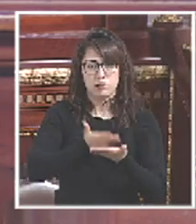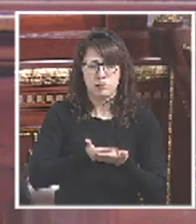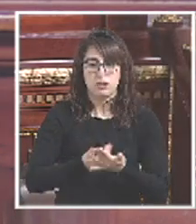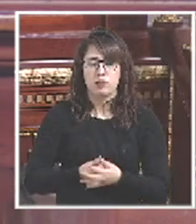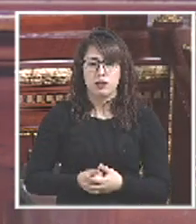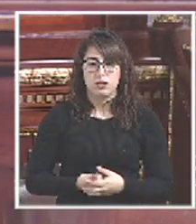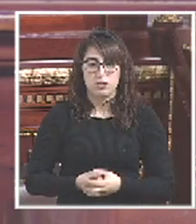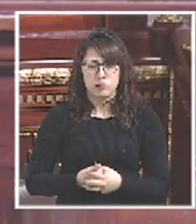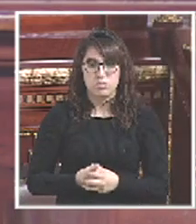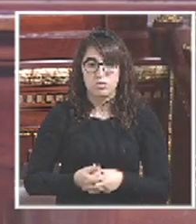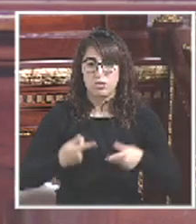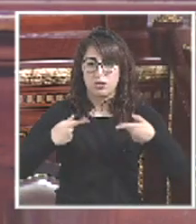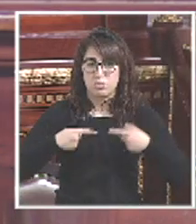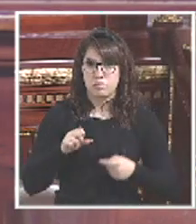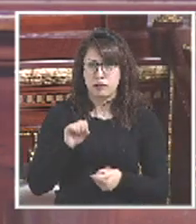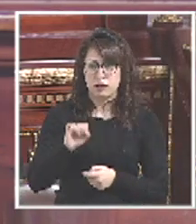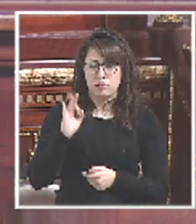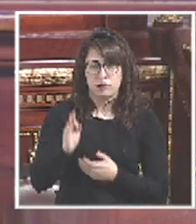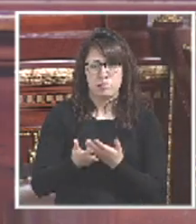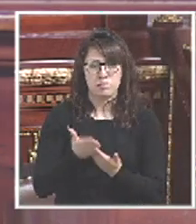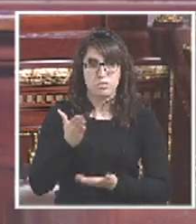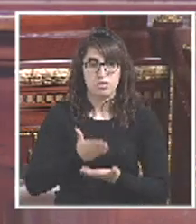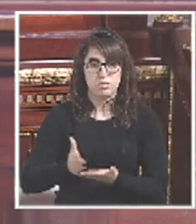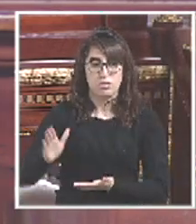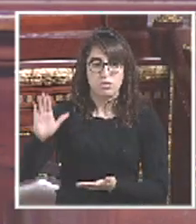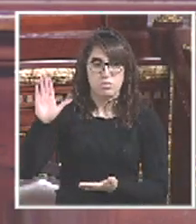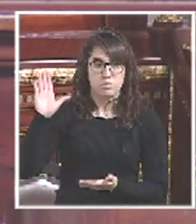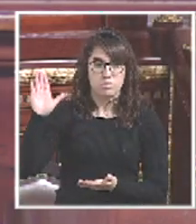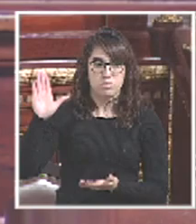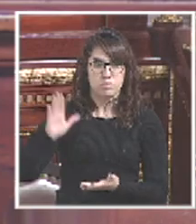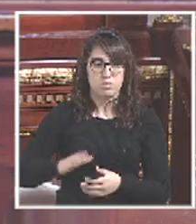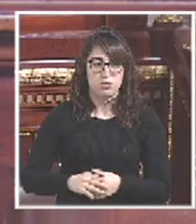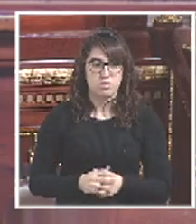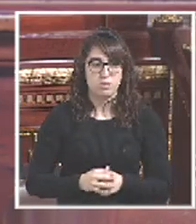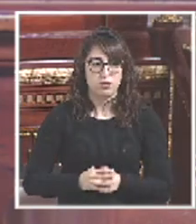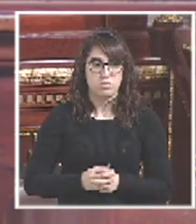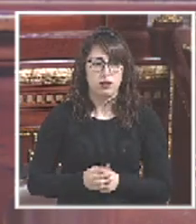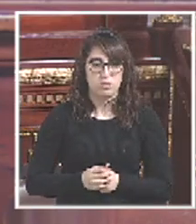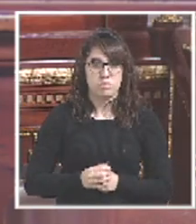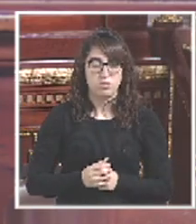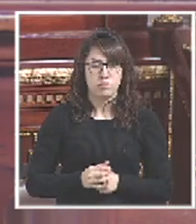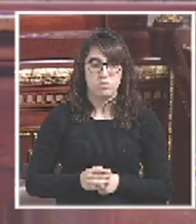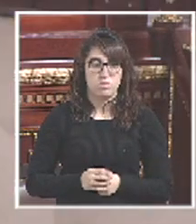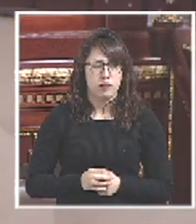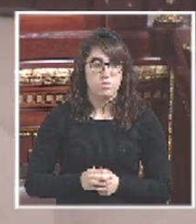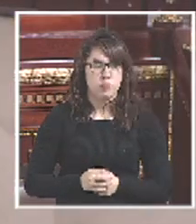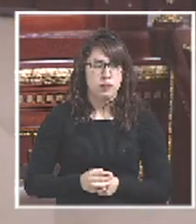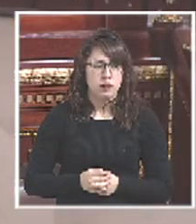propuesta sometida a su consideración. Los que estén por la afirmativa, sírvanse a manifestarlo levantando la mano.